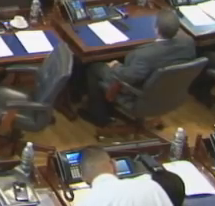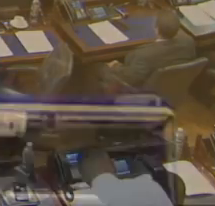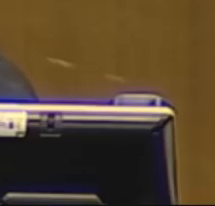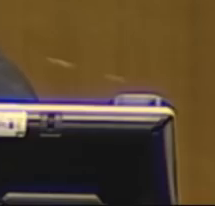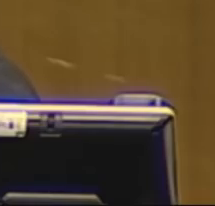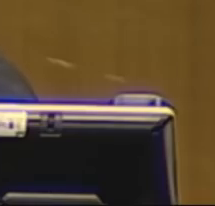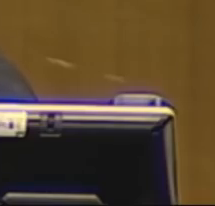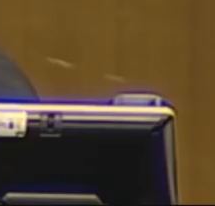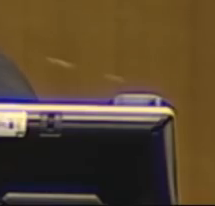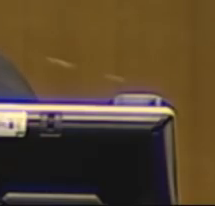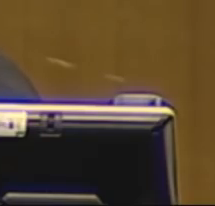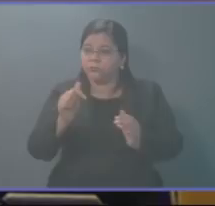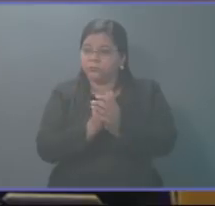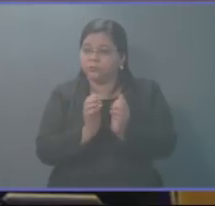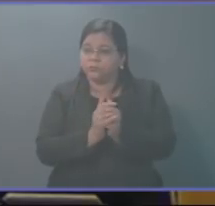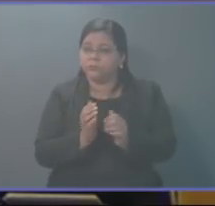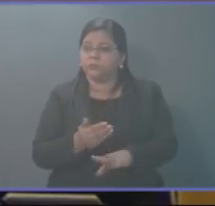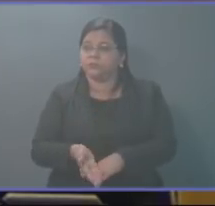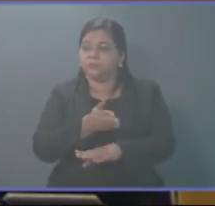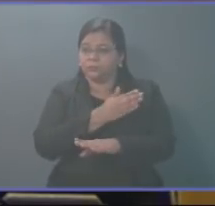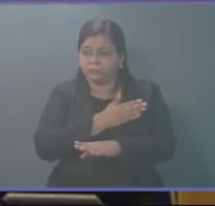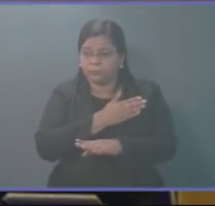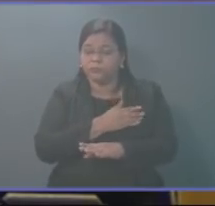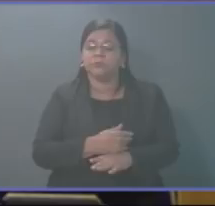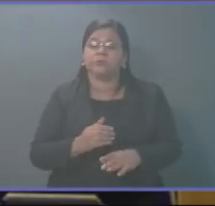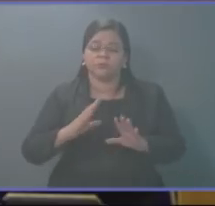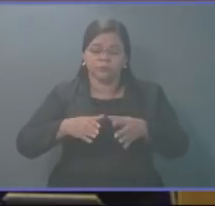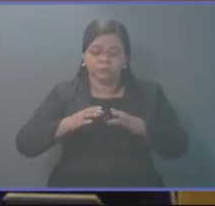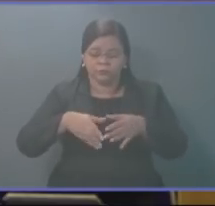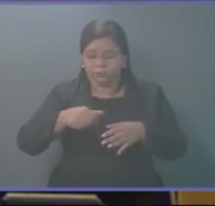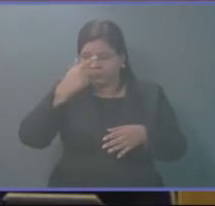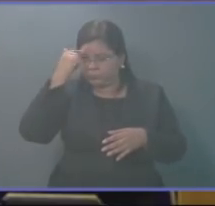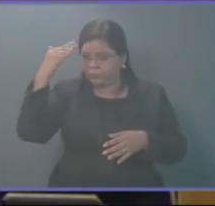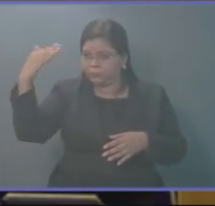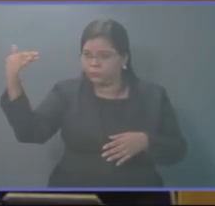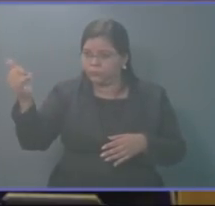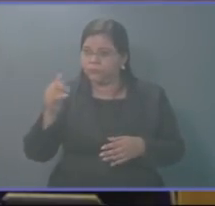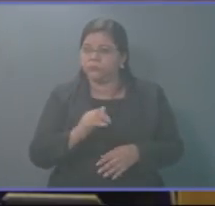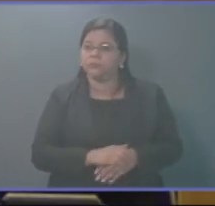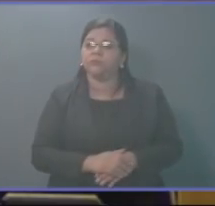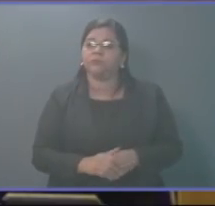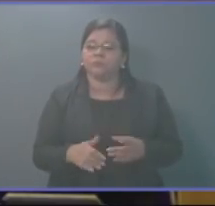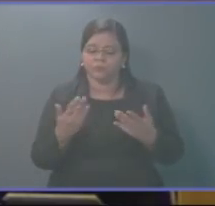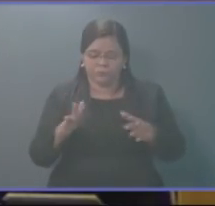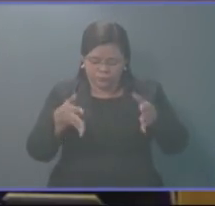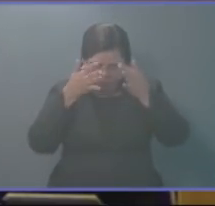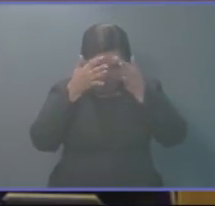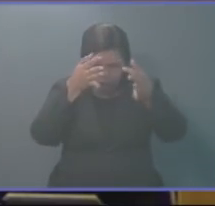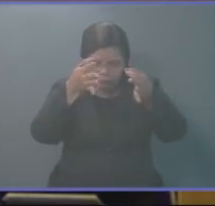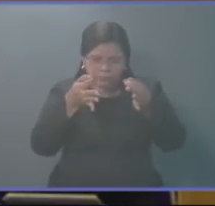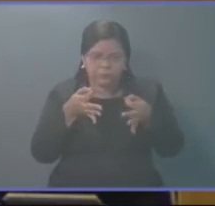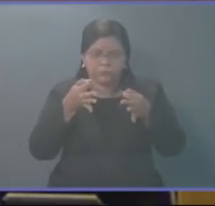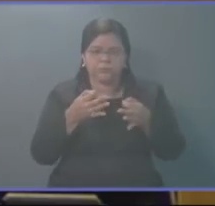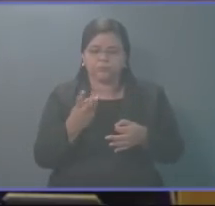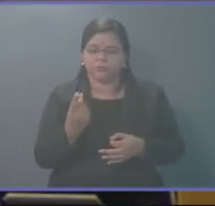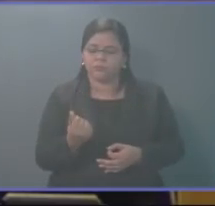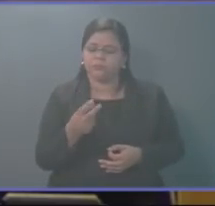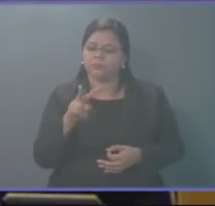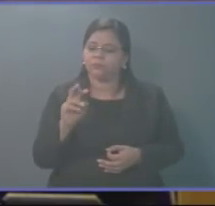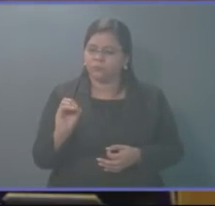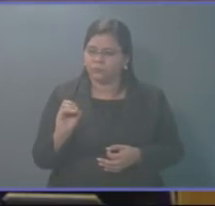Como consecuencia de lo anterior, la Comisión Política emitió el dictamen número